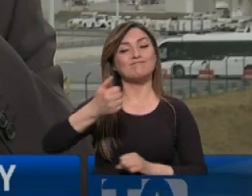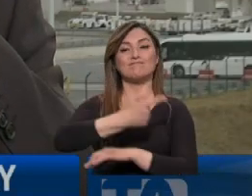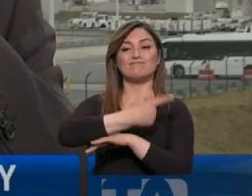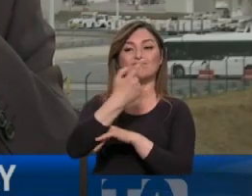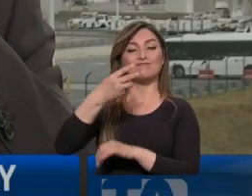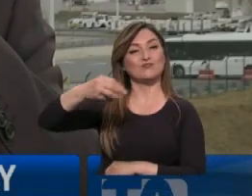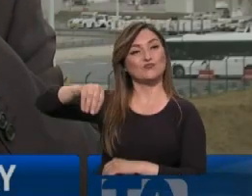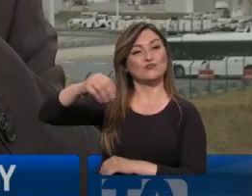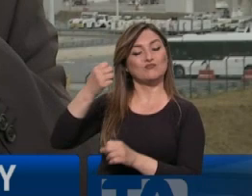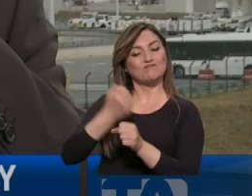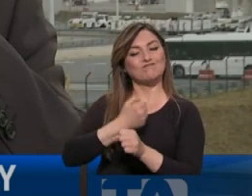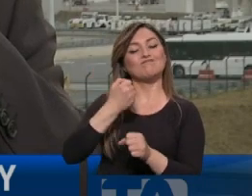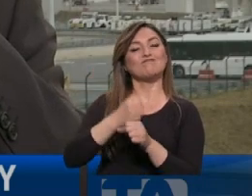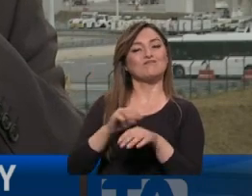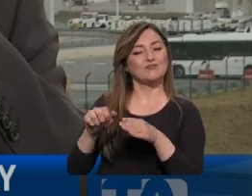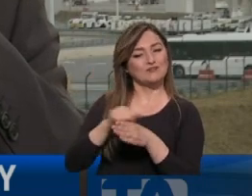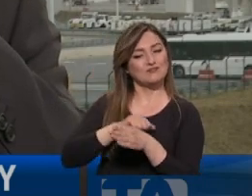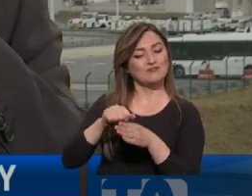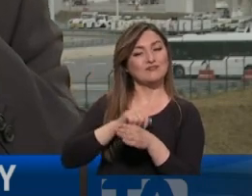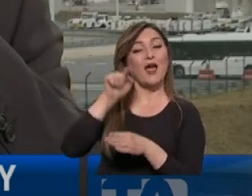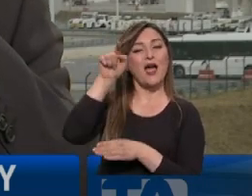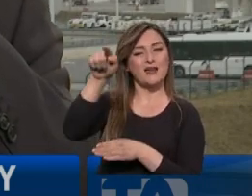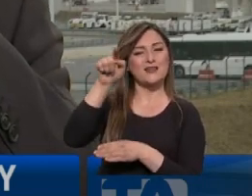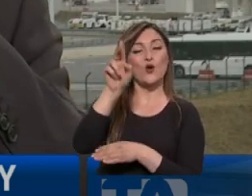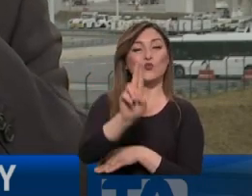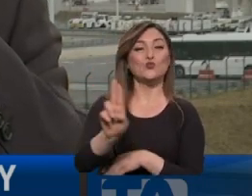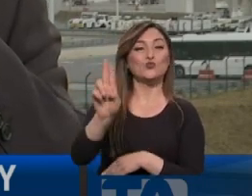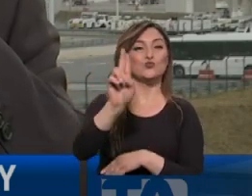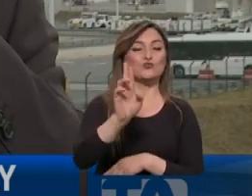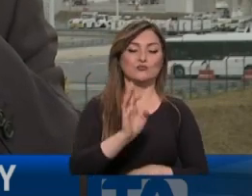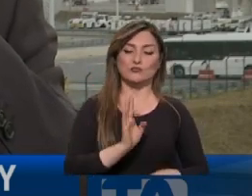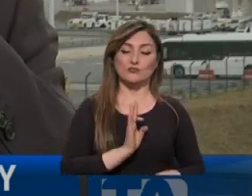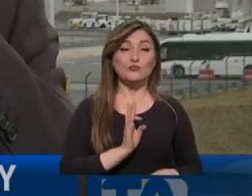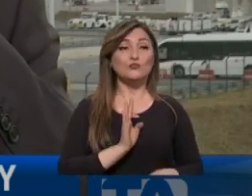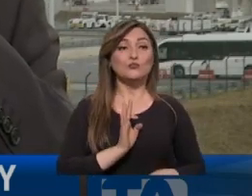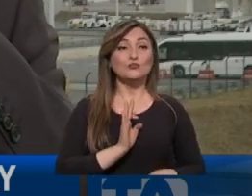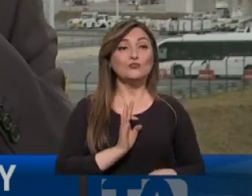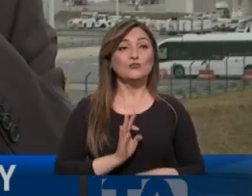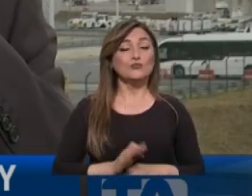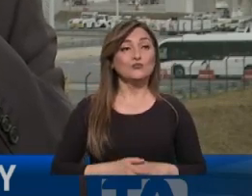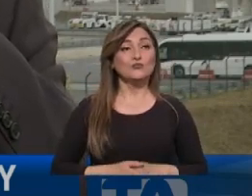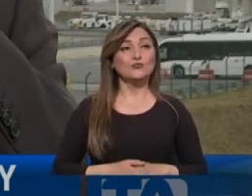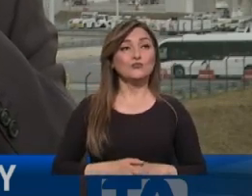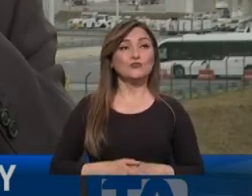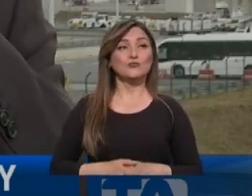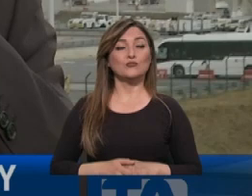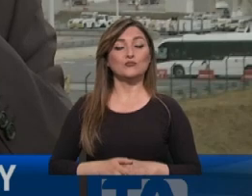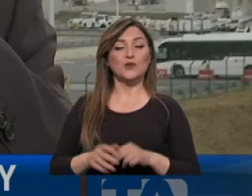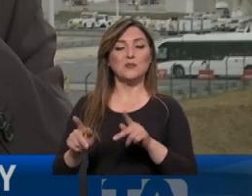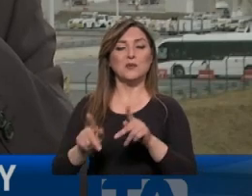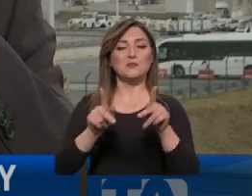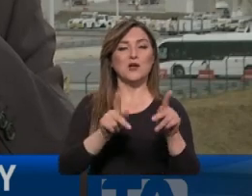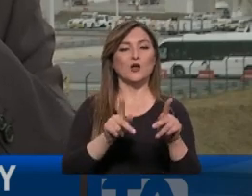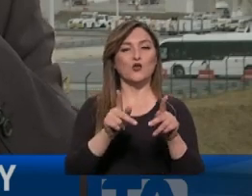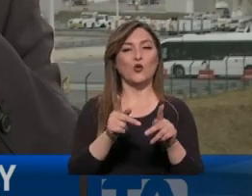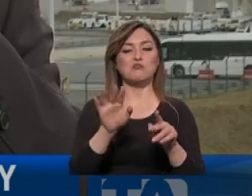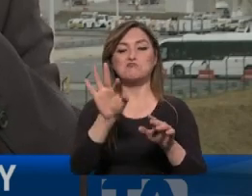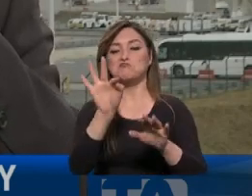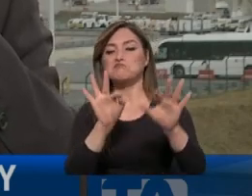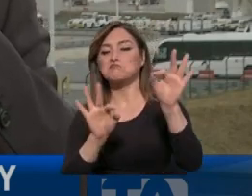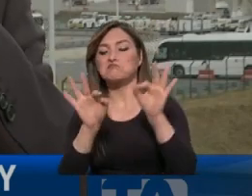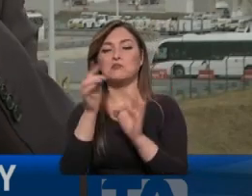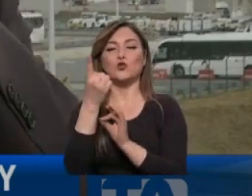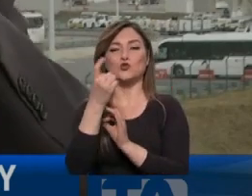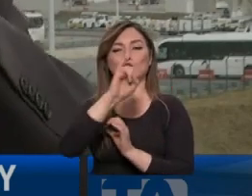miércoles, trabajarán, pero ya en Montevideo. El técnico Gustavo Alfaro dejará, obviamente, pues, listo el plantel para el jueves a